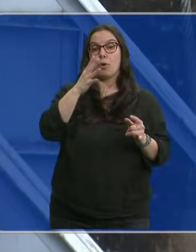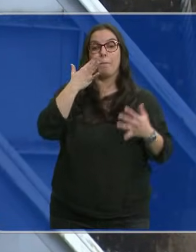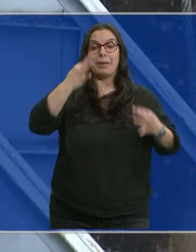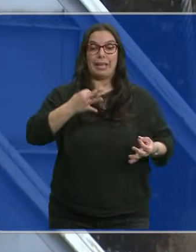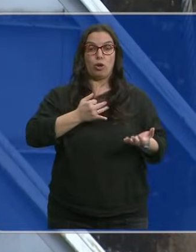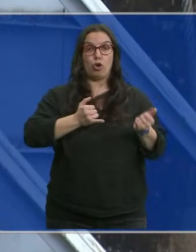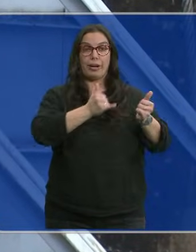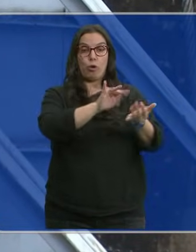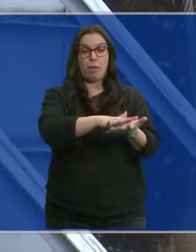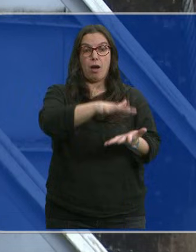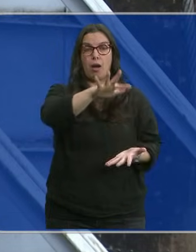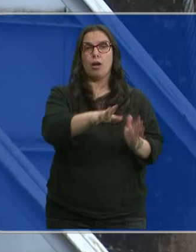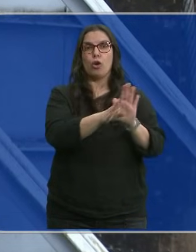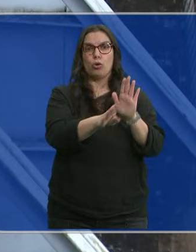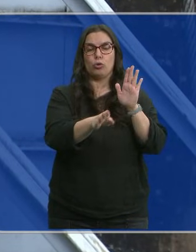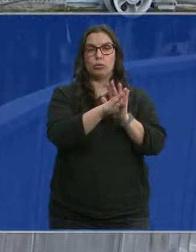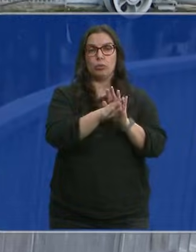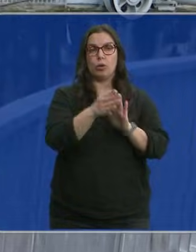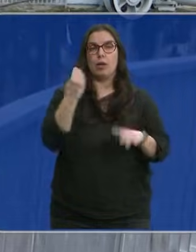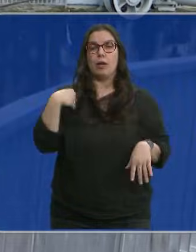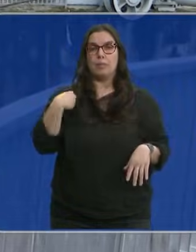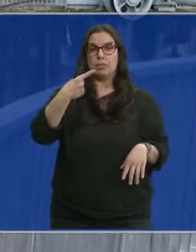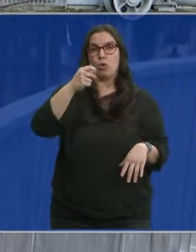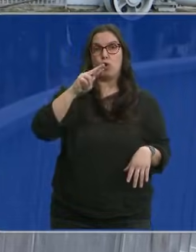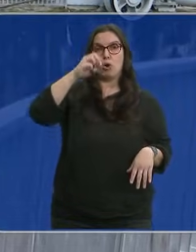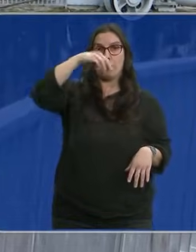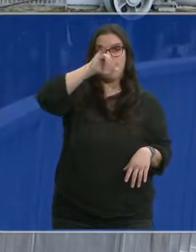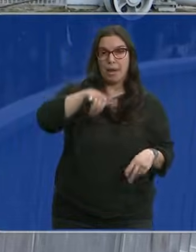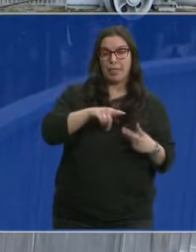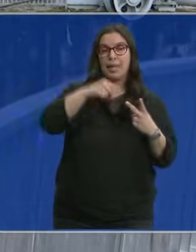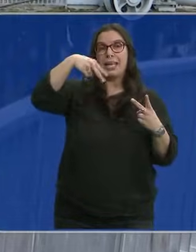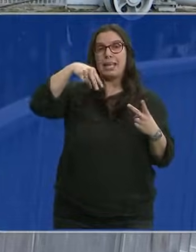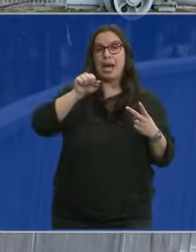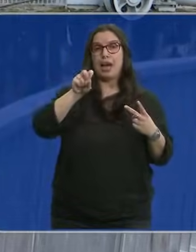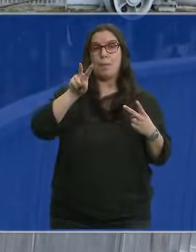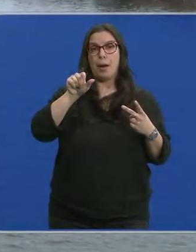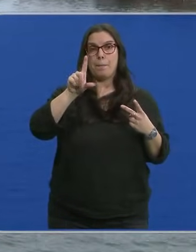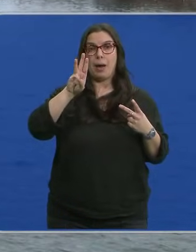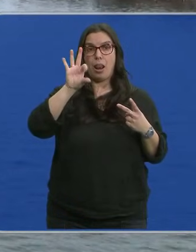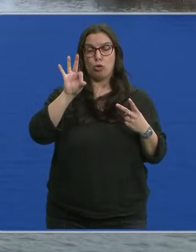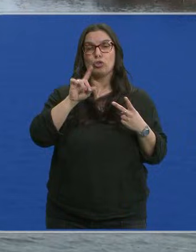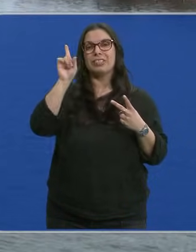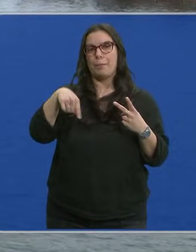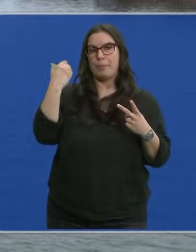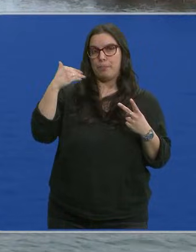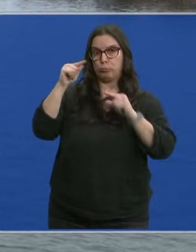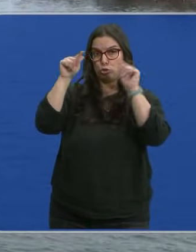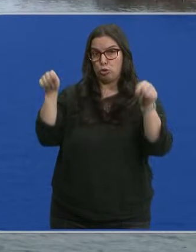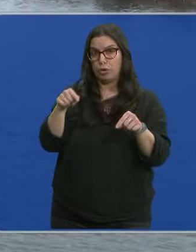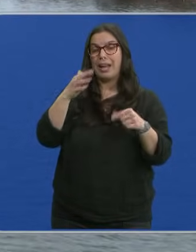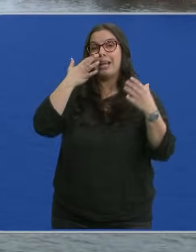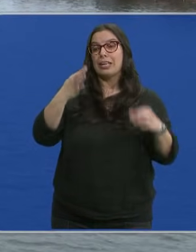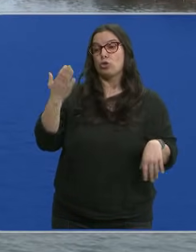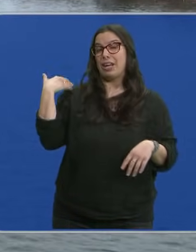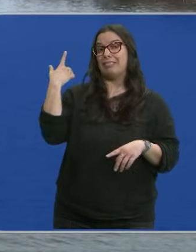crecidas se mantienen activas al paso del río por las estaciones de Gormaz y sobre todo Navapalos, también en la provincia soriana, donde el riesgo ha bajado